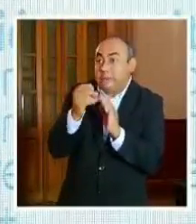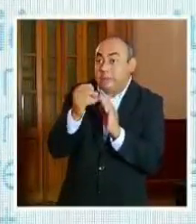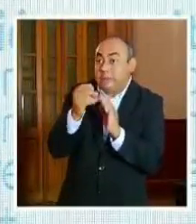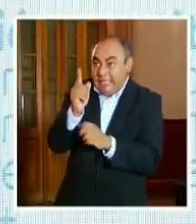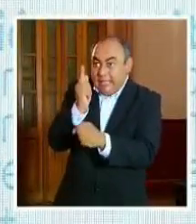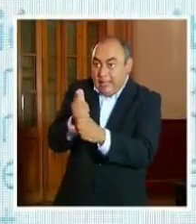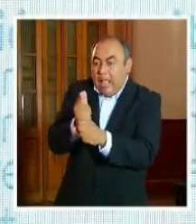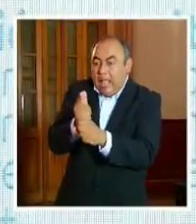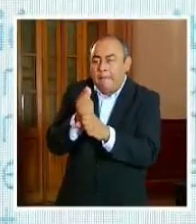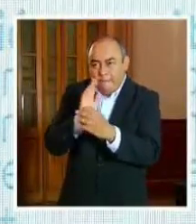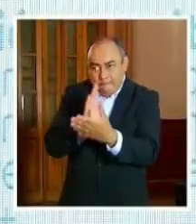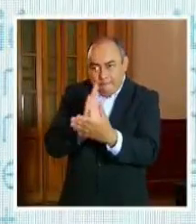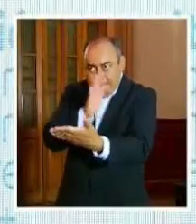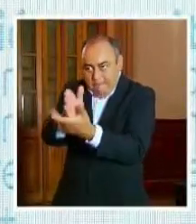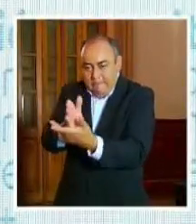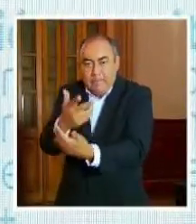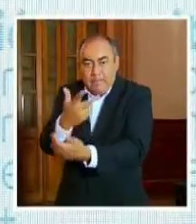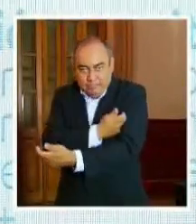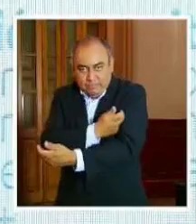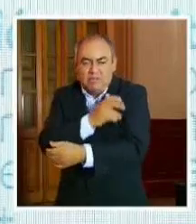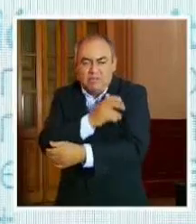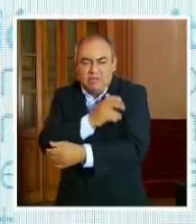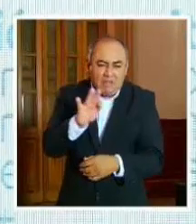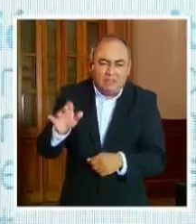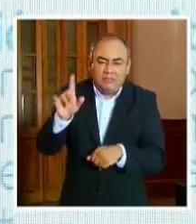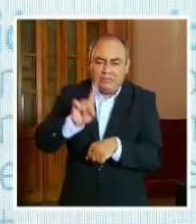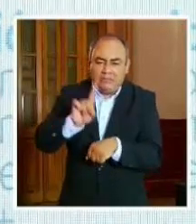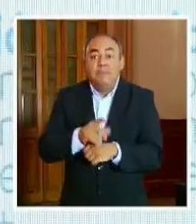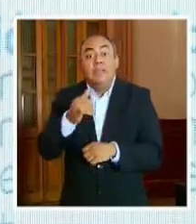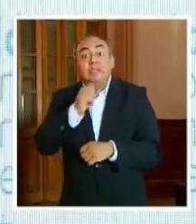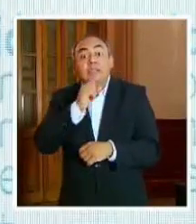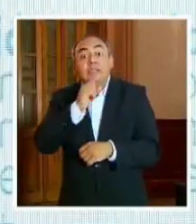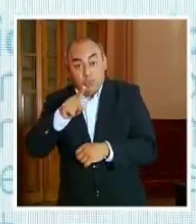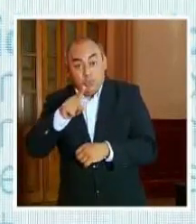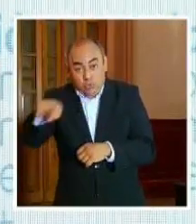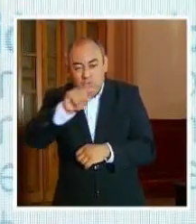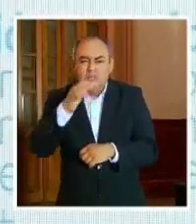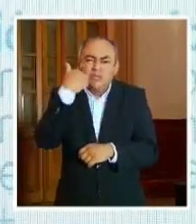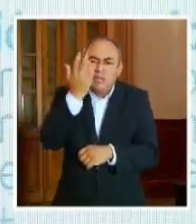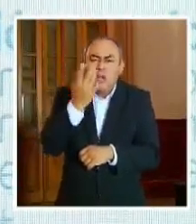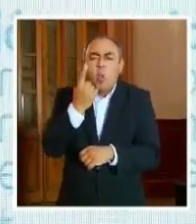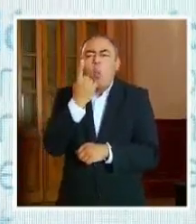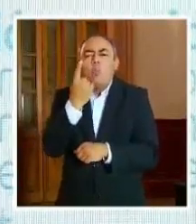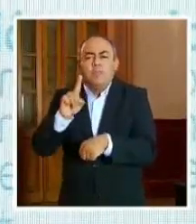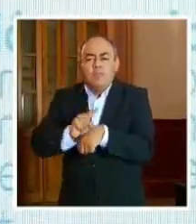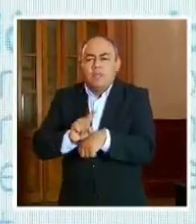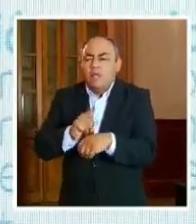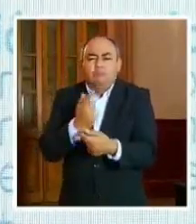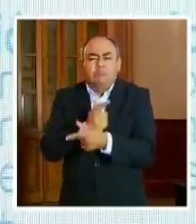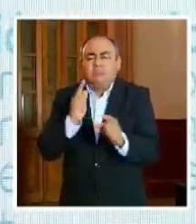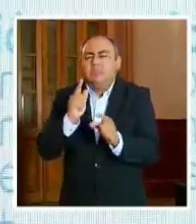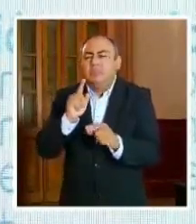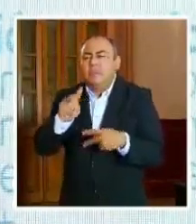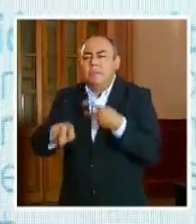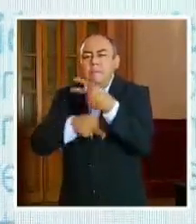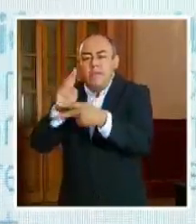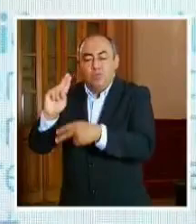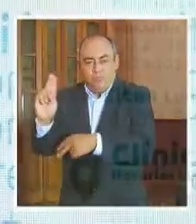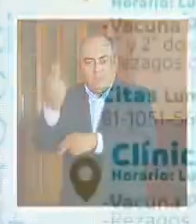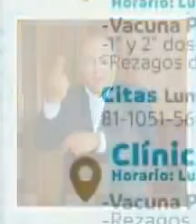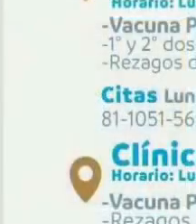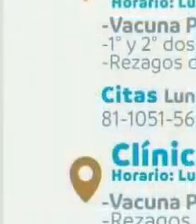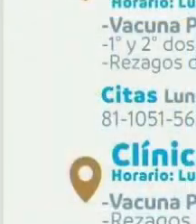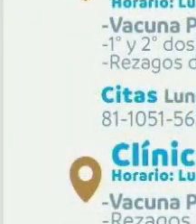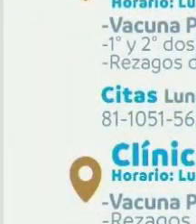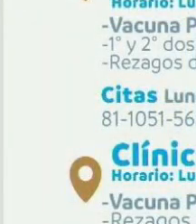las personas que quieran acudir a nuestros módulos permanentes ubicados tanto en el Hospital Universitario